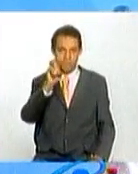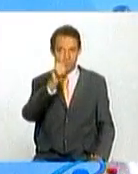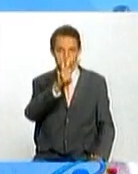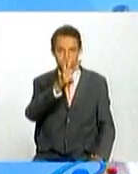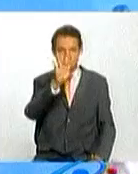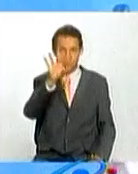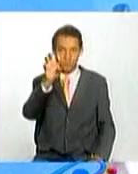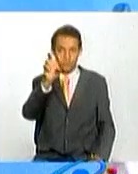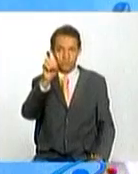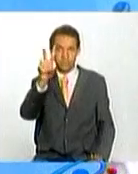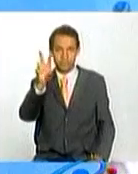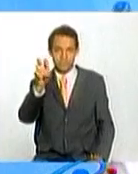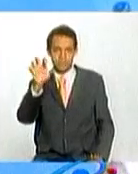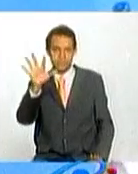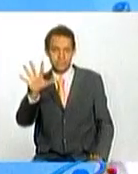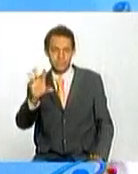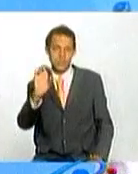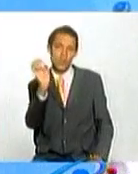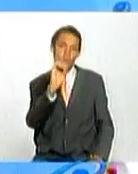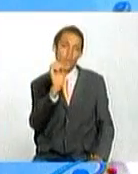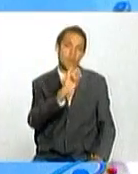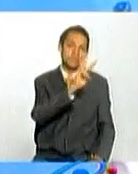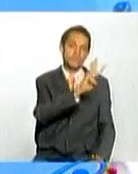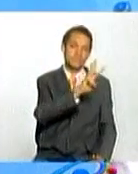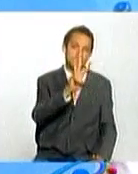330-3975 o el